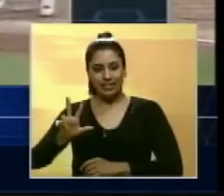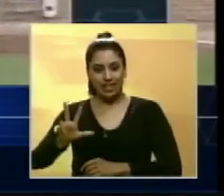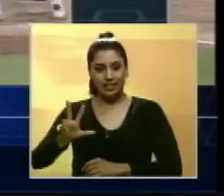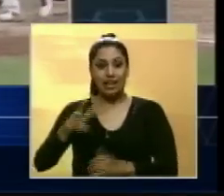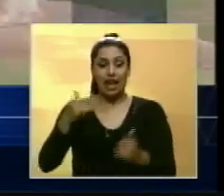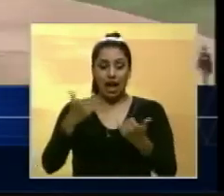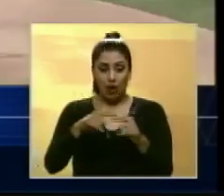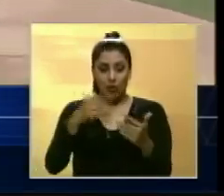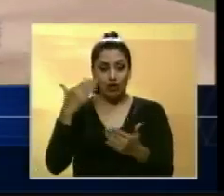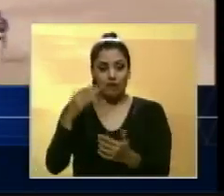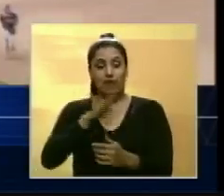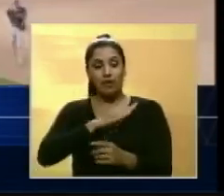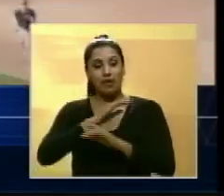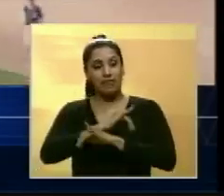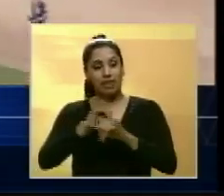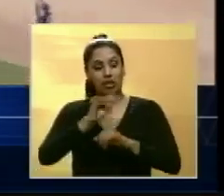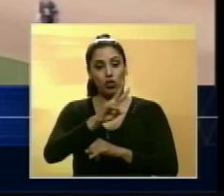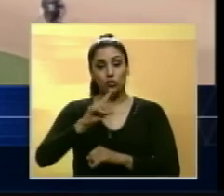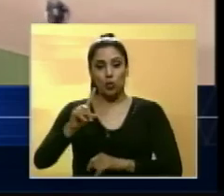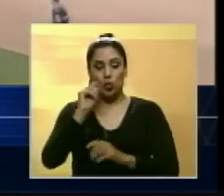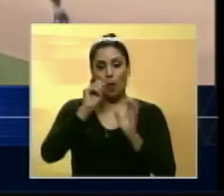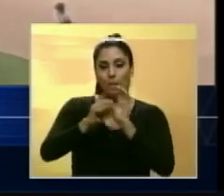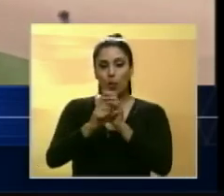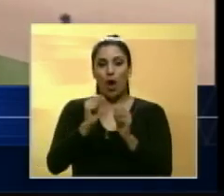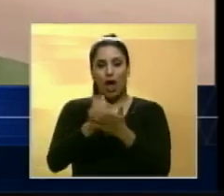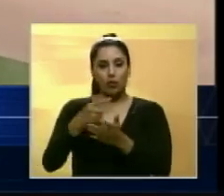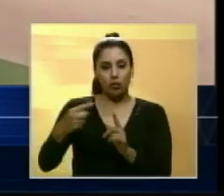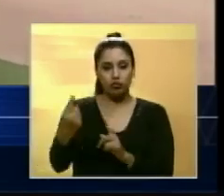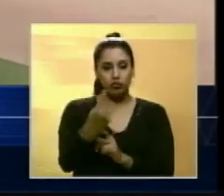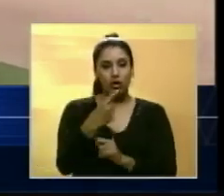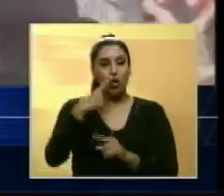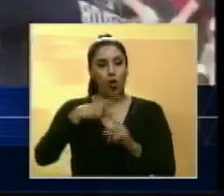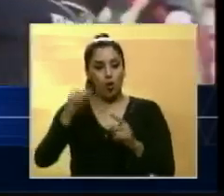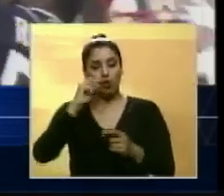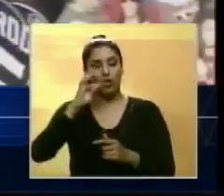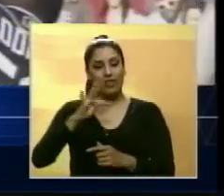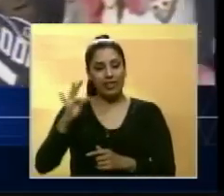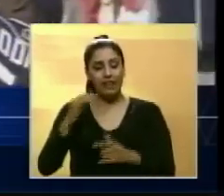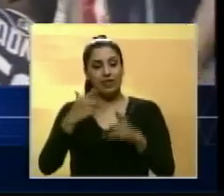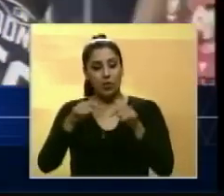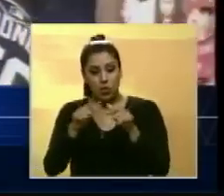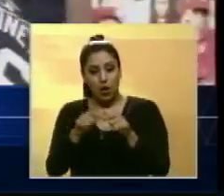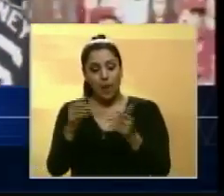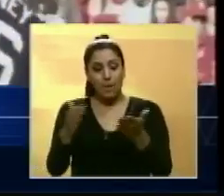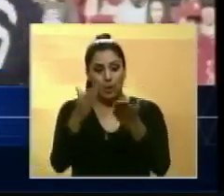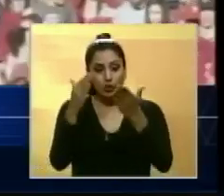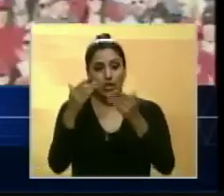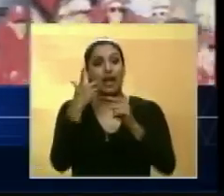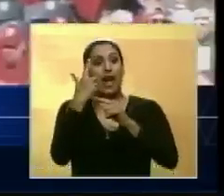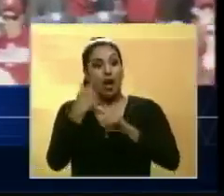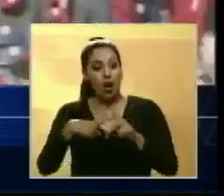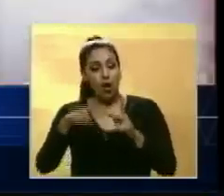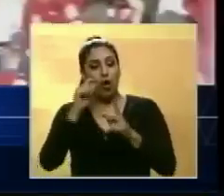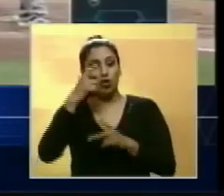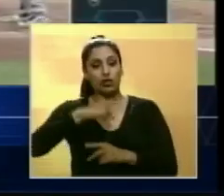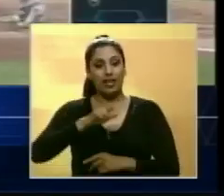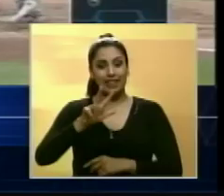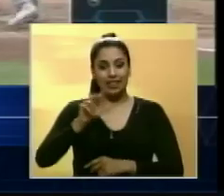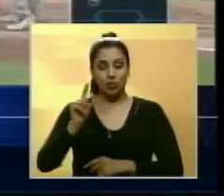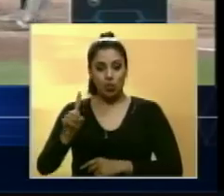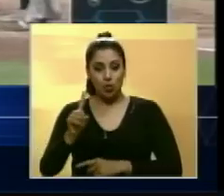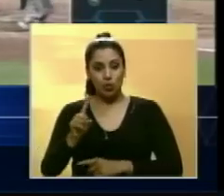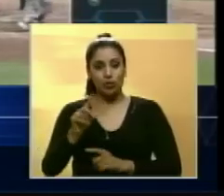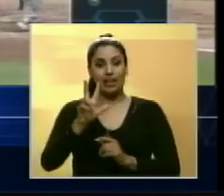4-3. Amarista terminó 2-1 con remolcada y anotada. Por Filadelfia, Odubel Herrera de 4-2 con impulsada. César Hernández de 3-1 con